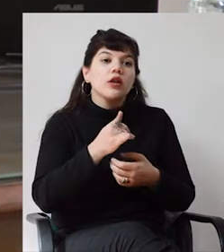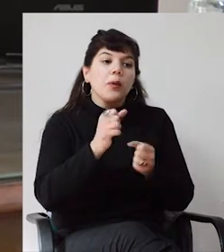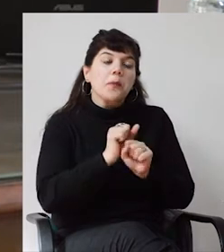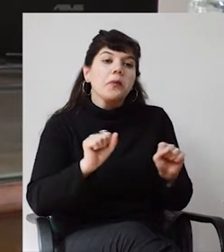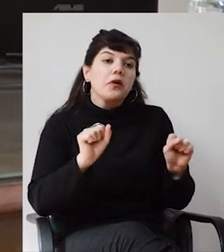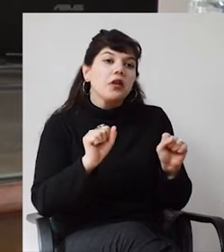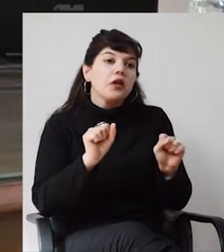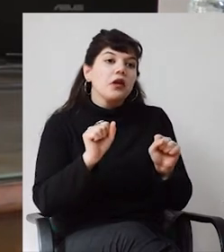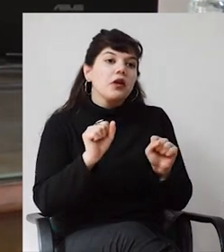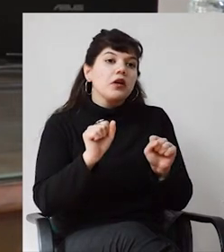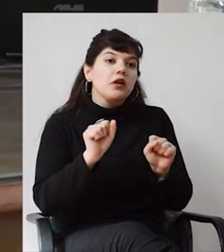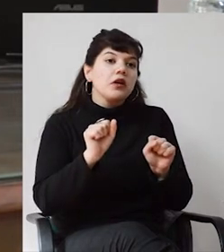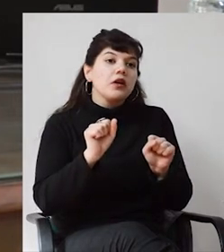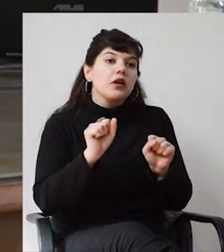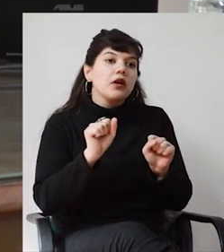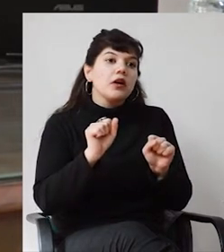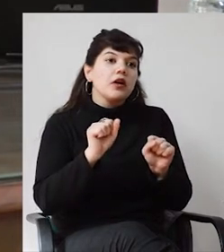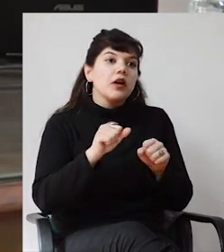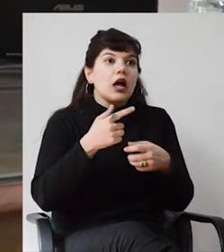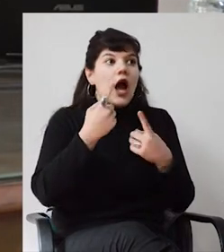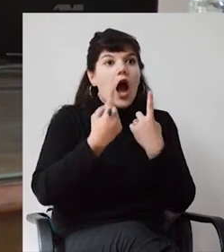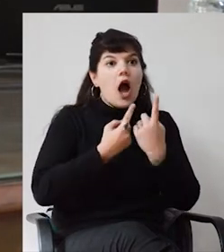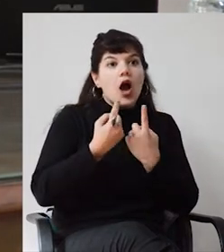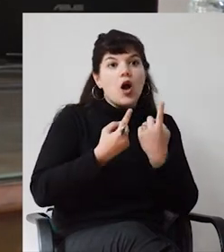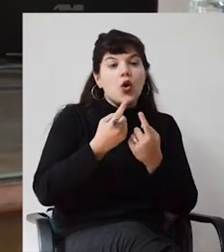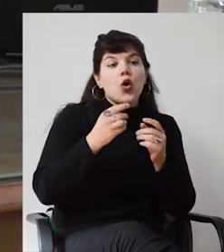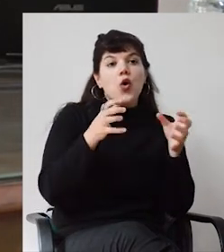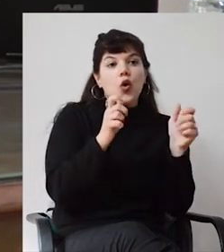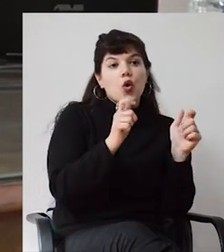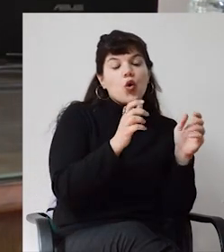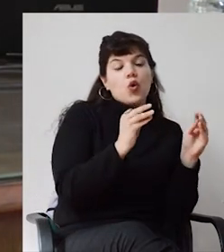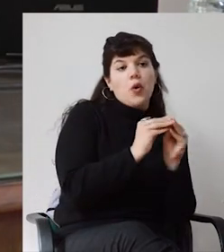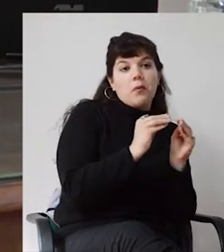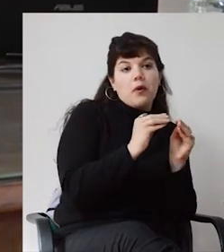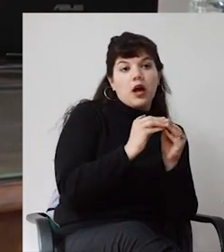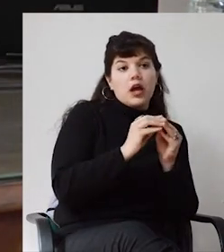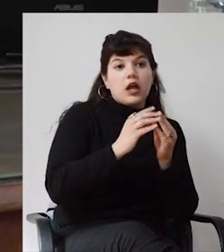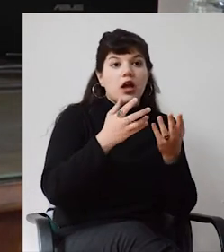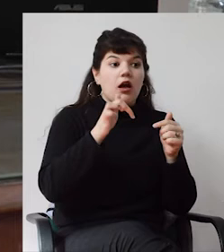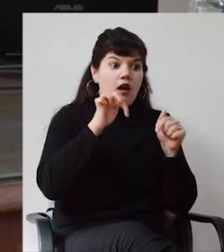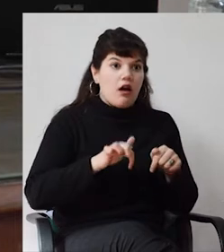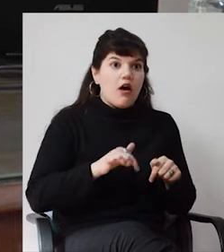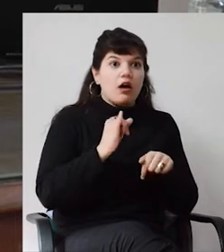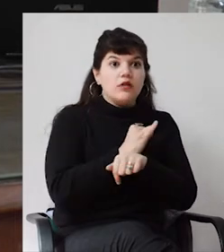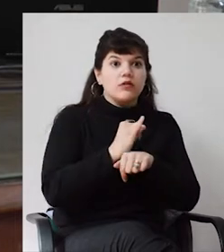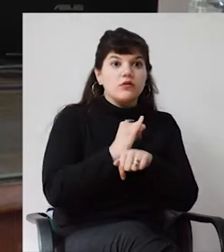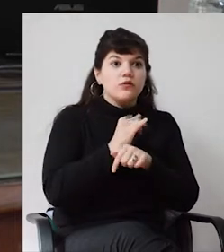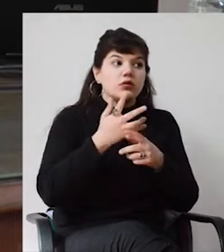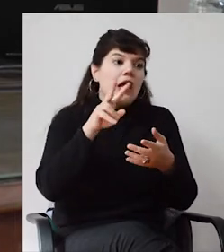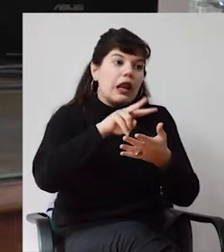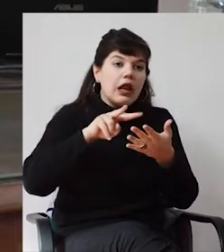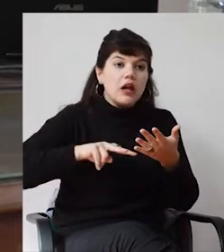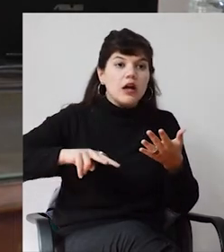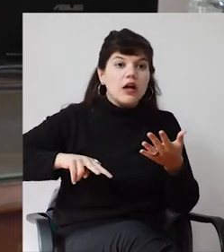nos gustaría poder dar lugar a los compañeros de AFUR, de ICED, que van a estar